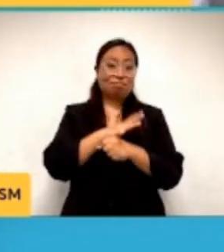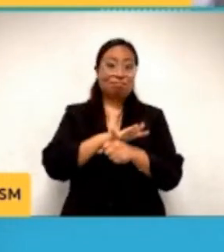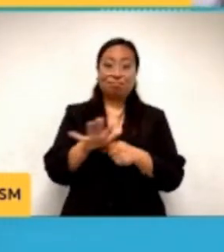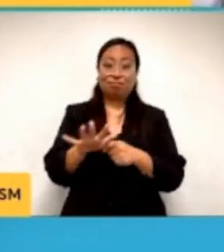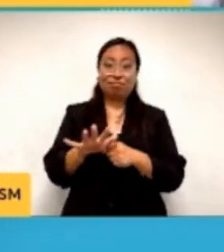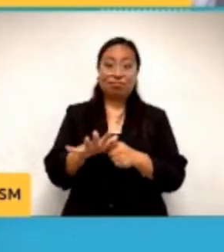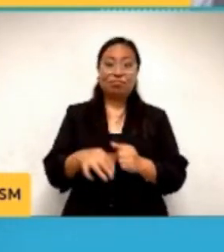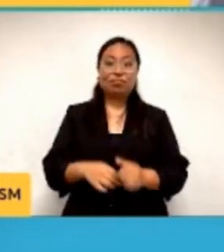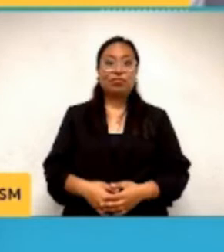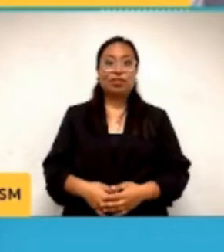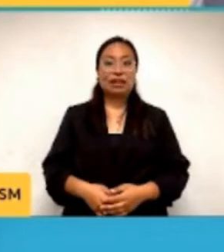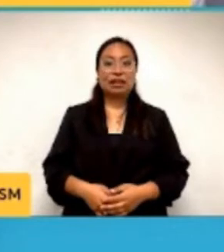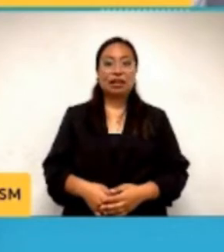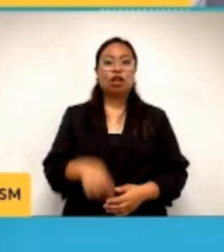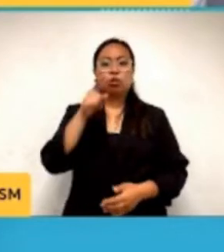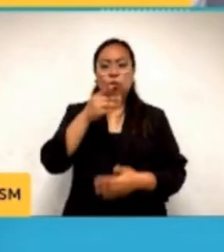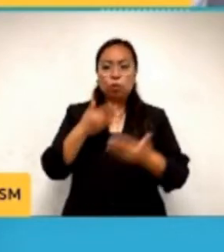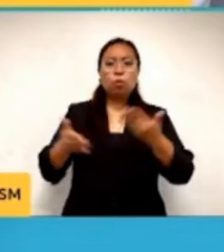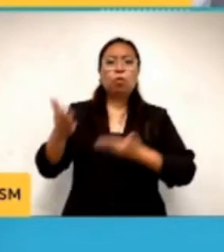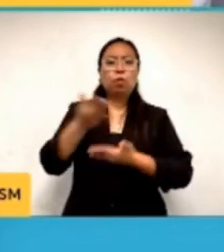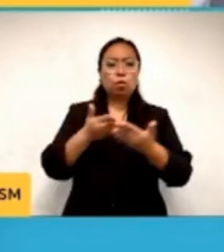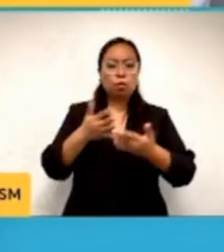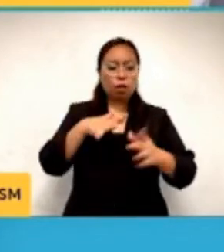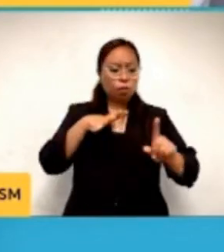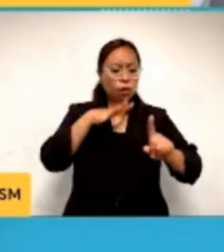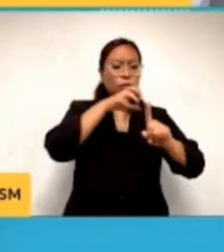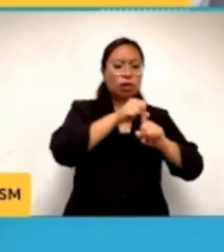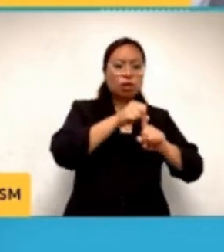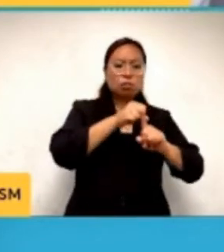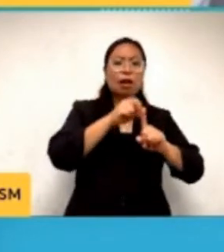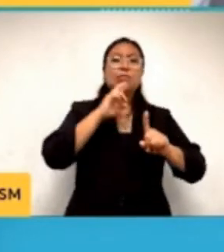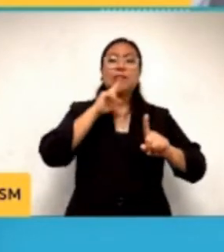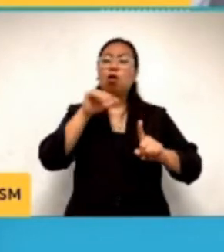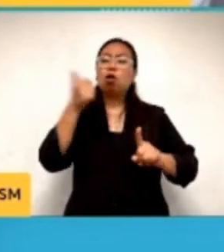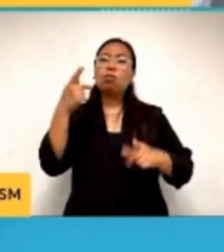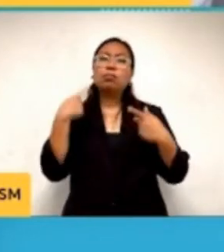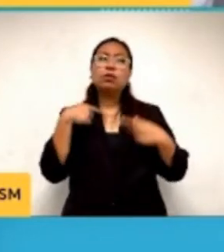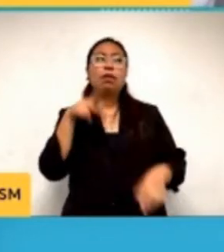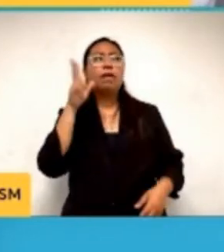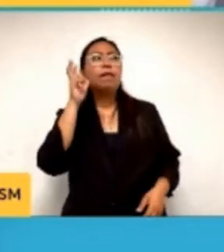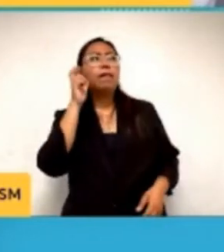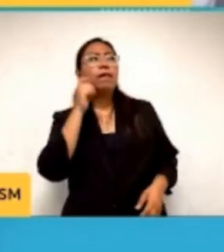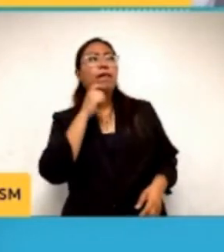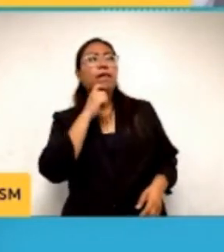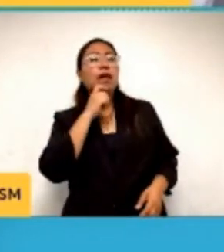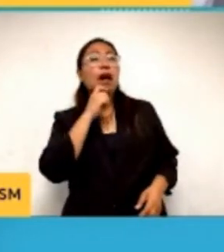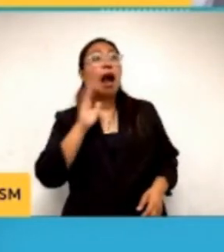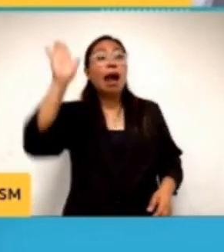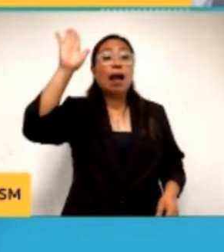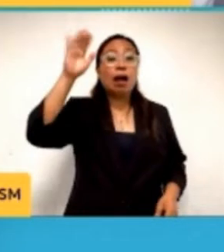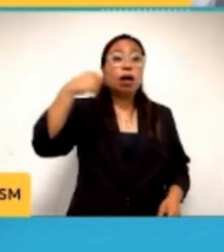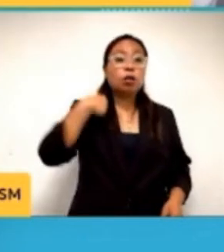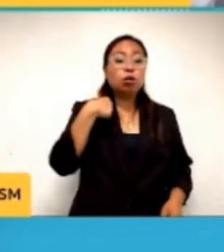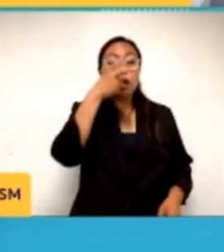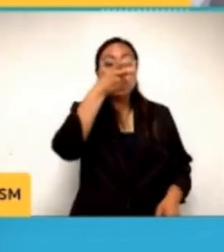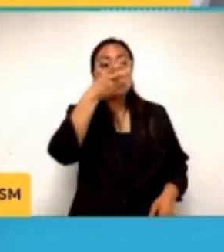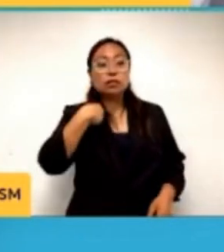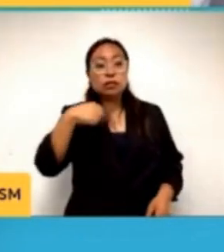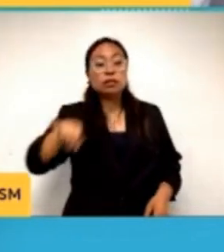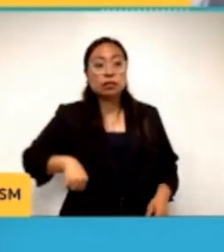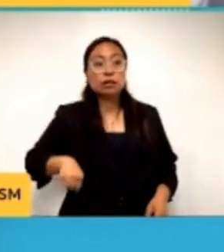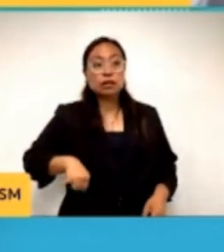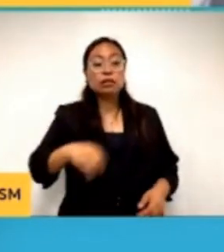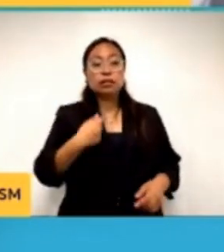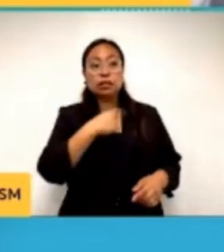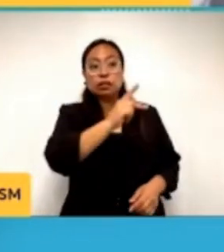medida en la que tú compartas tu propósito, es mucho más fácil que otras personas levanten la mano y digan, ese propósito me interesa a mí